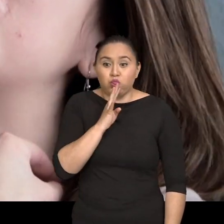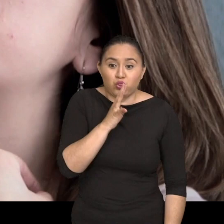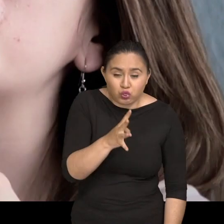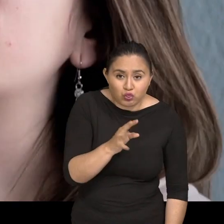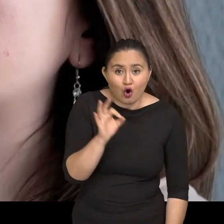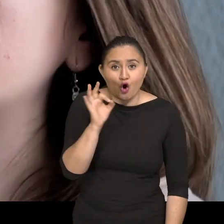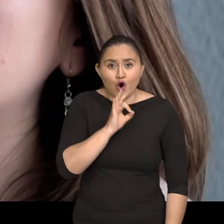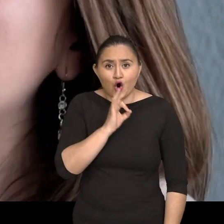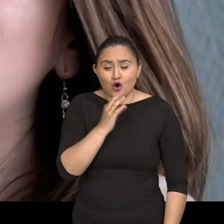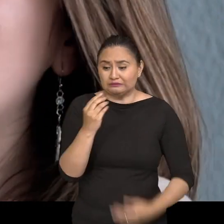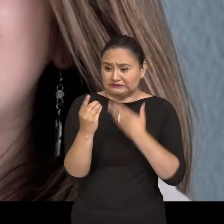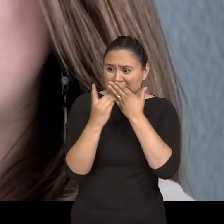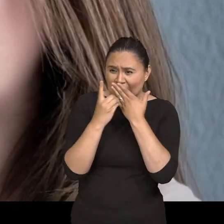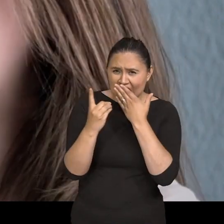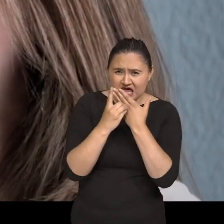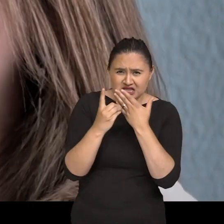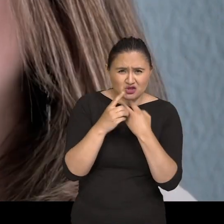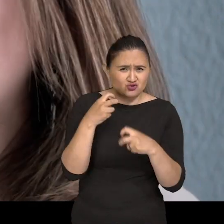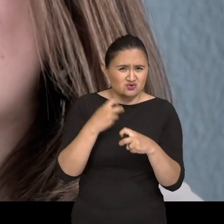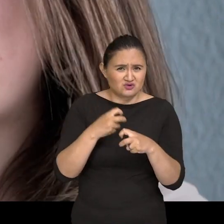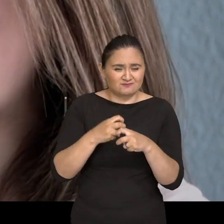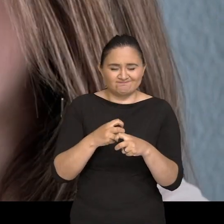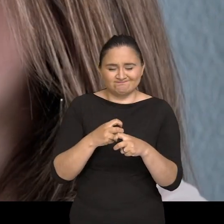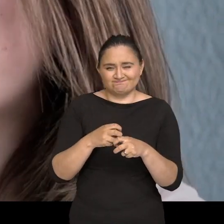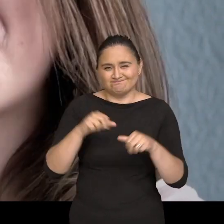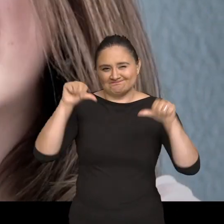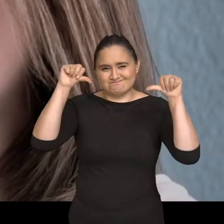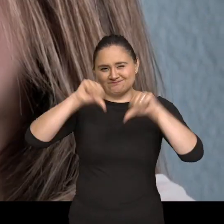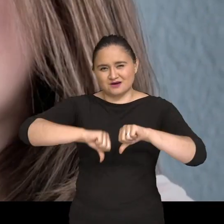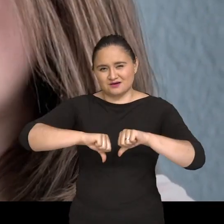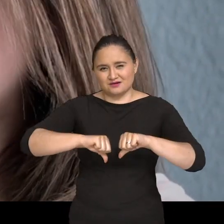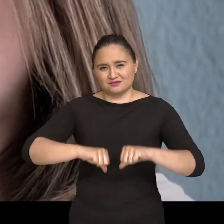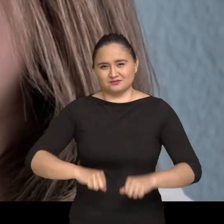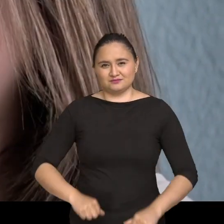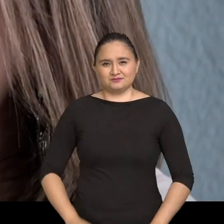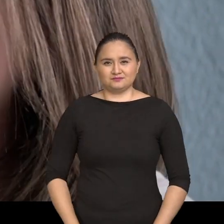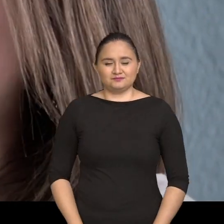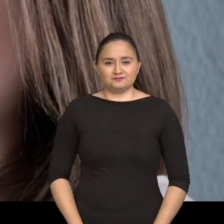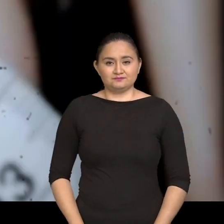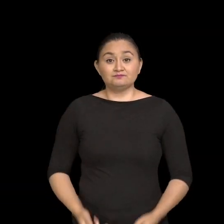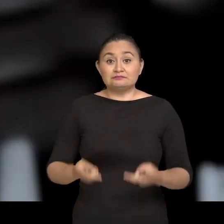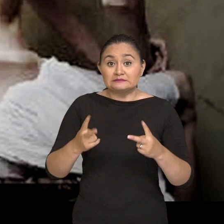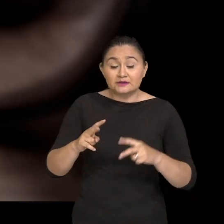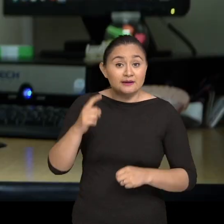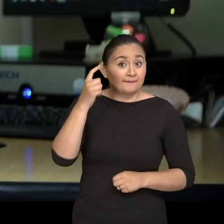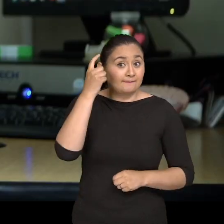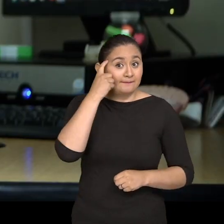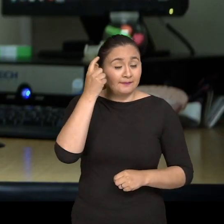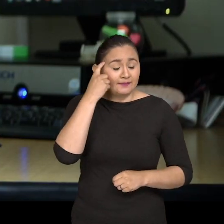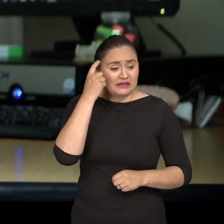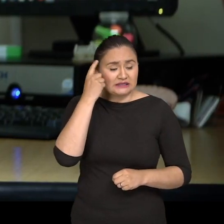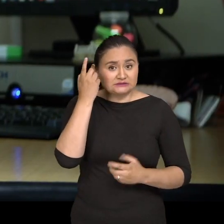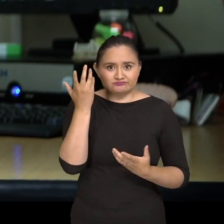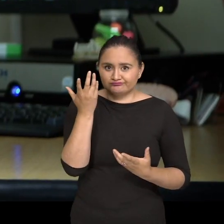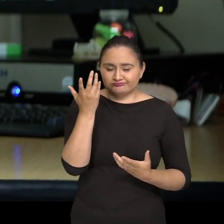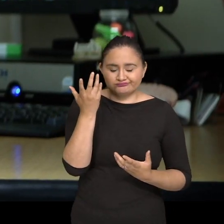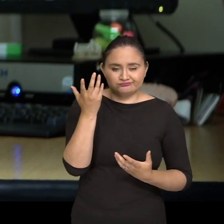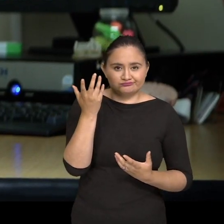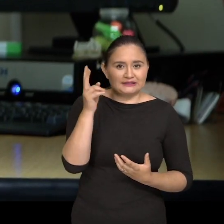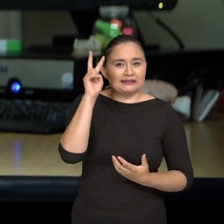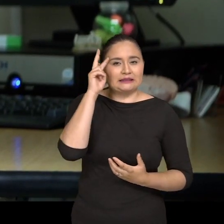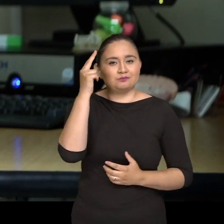sea donadores el vómito es pésimo y también e